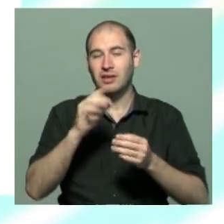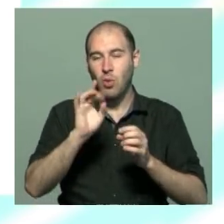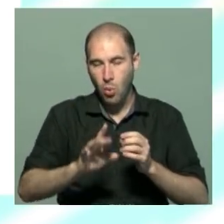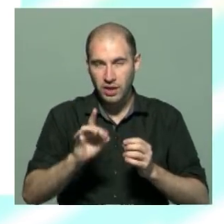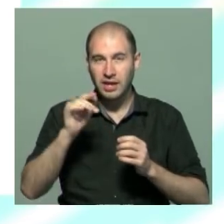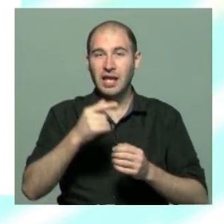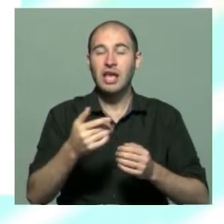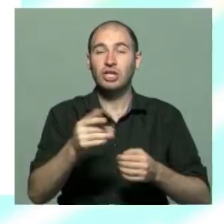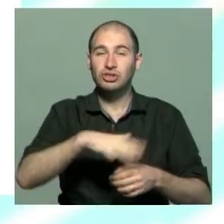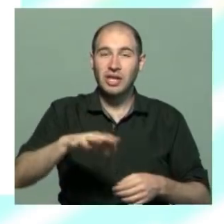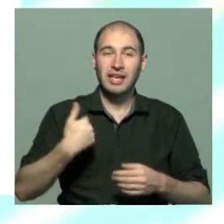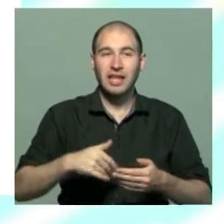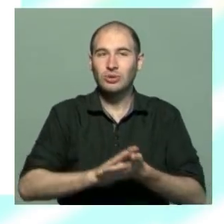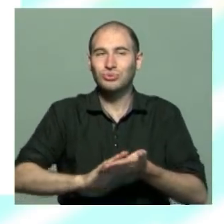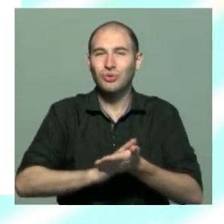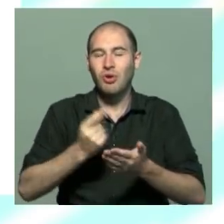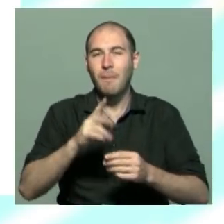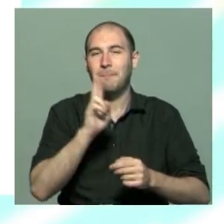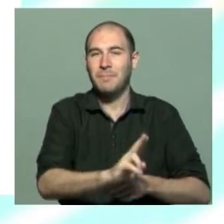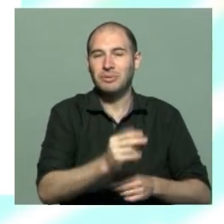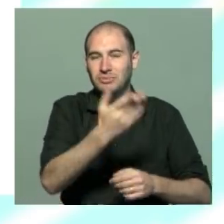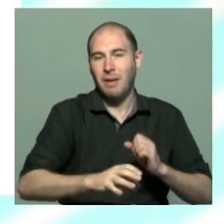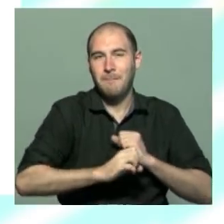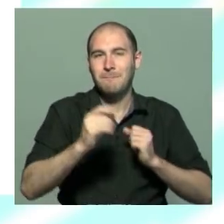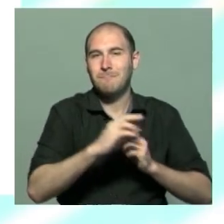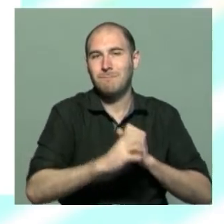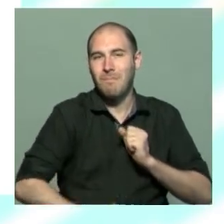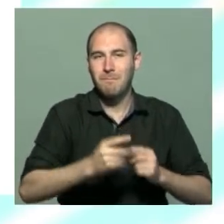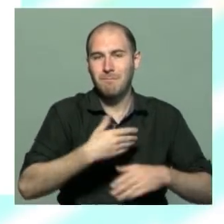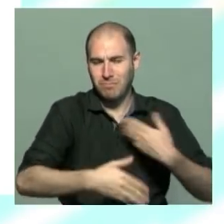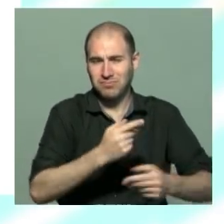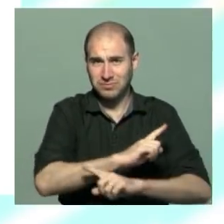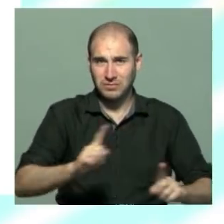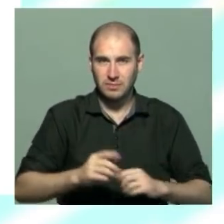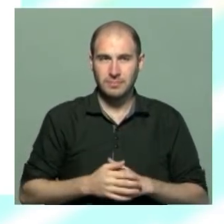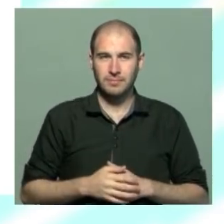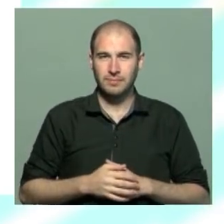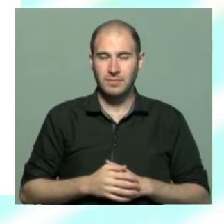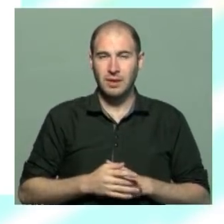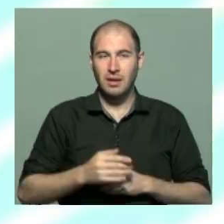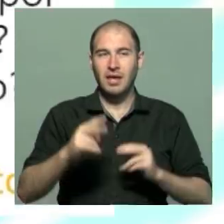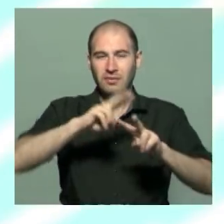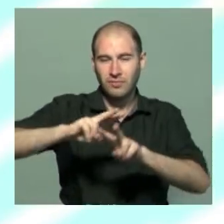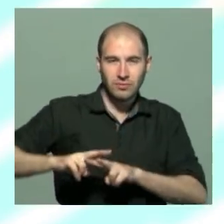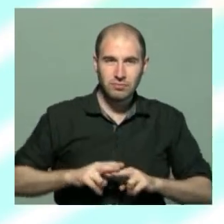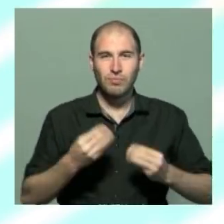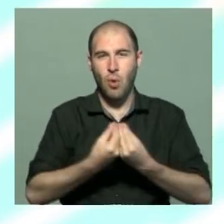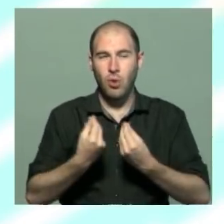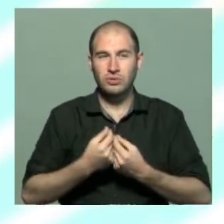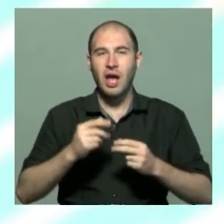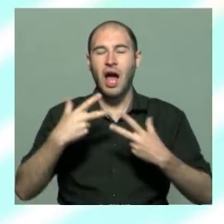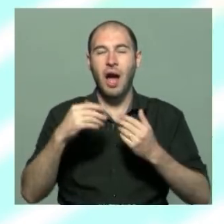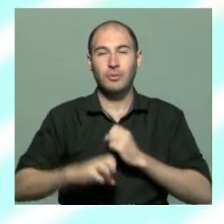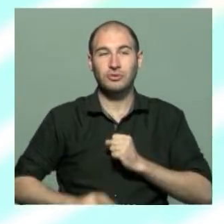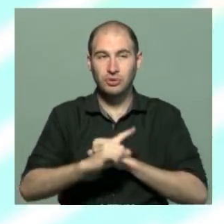deficiencias del Estado y de la sociedad no se solucionan con autorizar a matar a una persona que se está gestando. Y bueno, muchos hashtags ahí, entre ellos no al